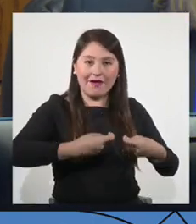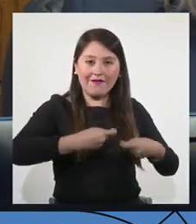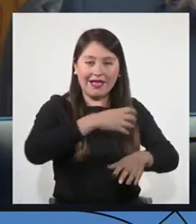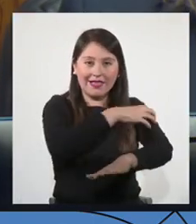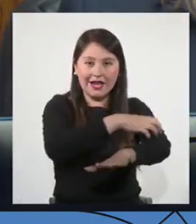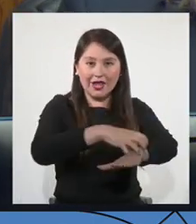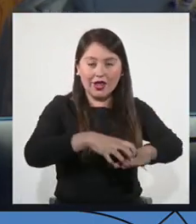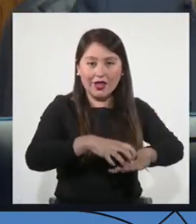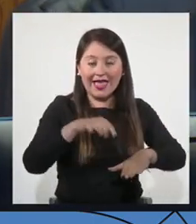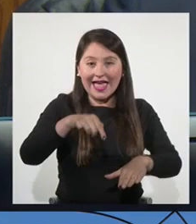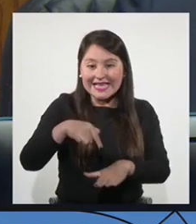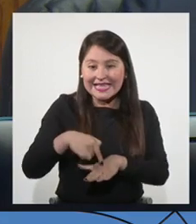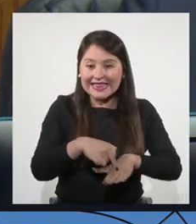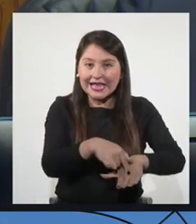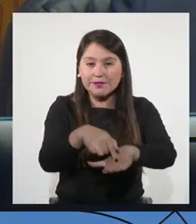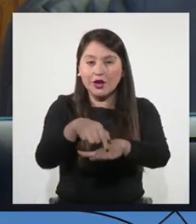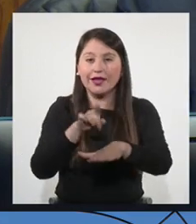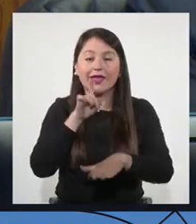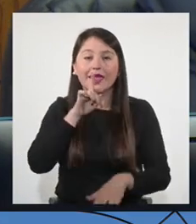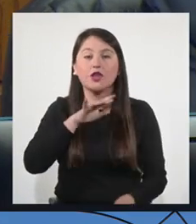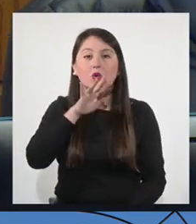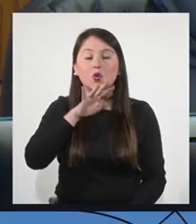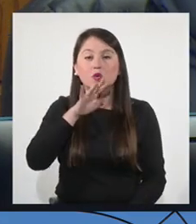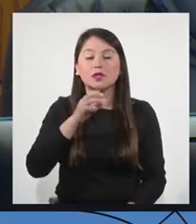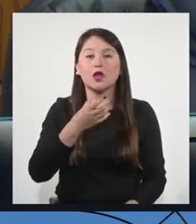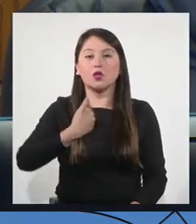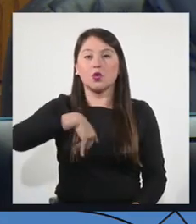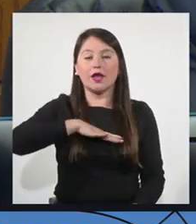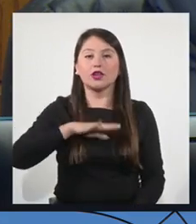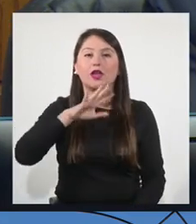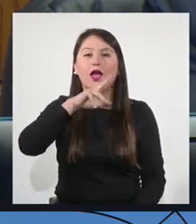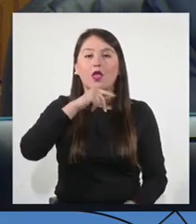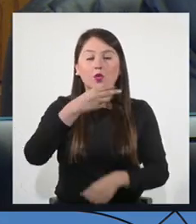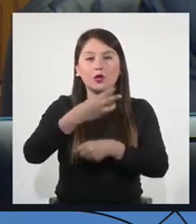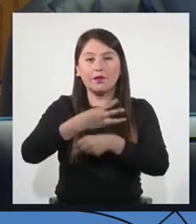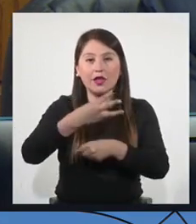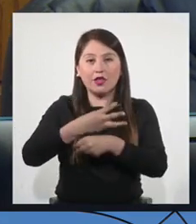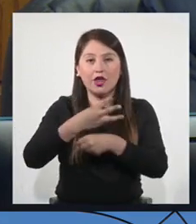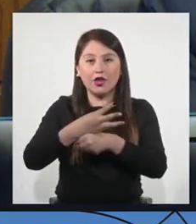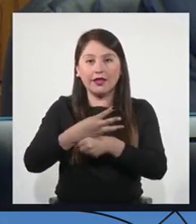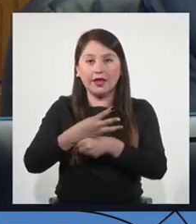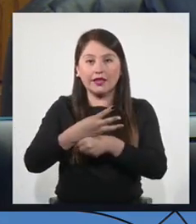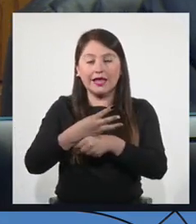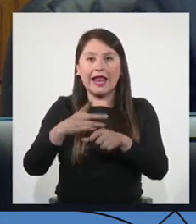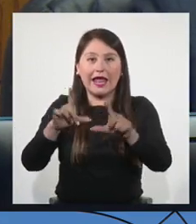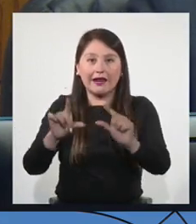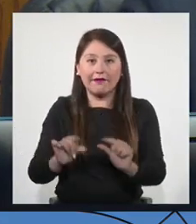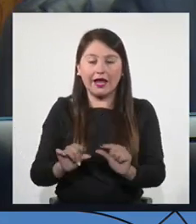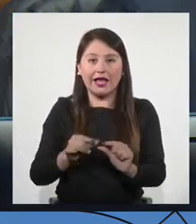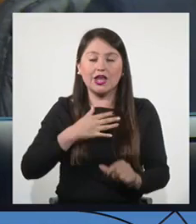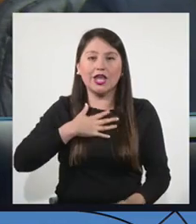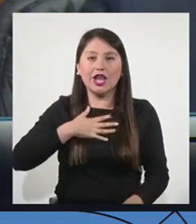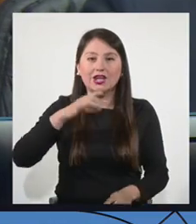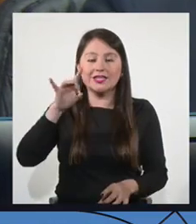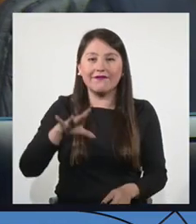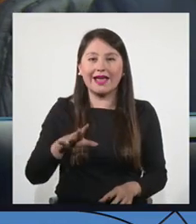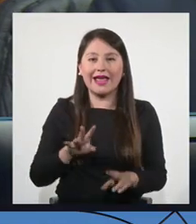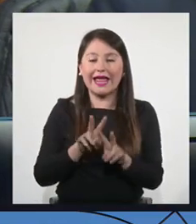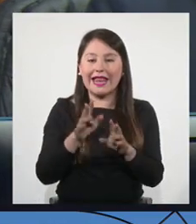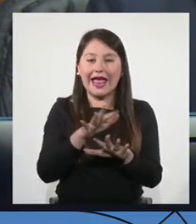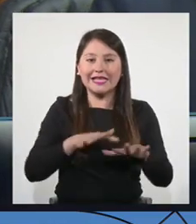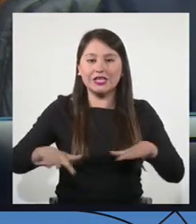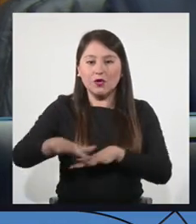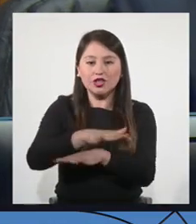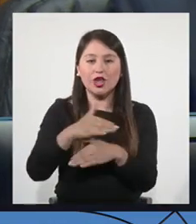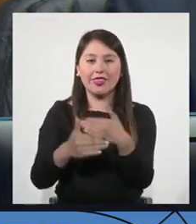público, efectivamente, que es el que usa a nuestros adultos mayores, tenga esa rebaja. Entonces yo creo que van muy ligados y yo quiero saber el estado de avance. Es un poco lo que nos pasó con